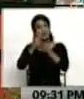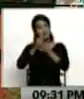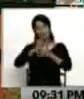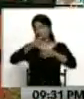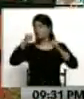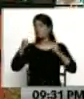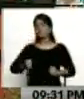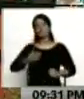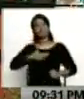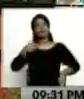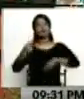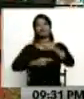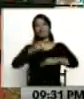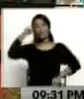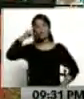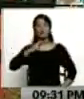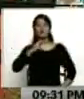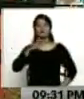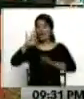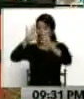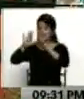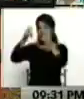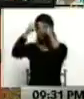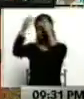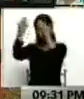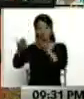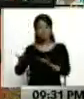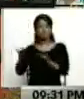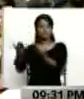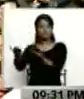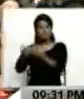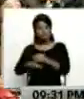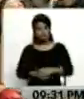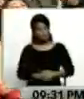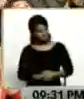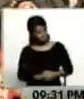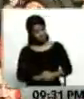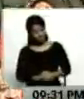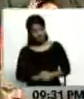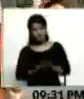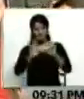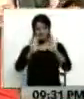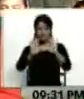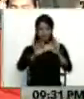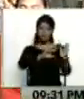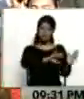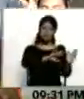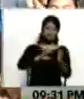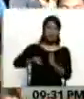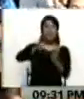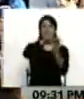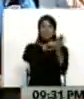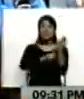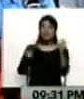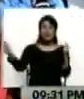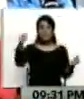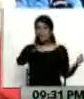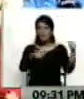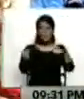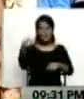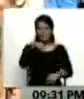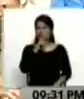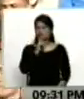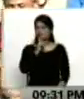la bandera la revolución bolivariana Hugo Chávez está por aquí nos visita